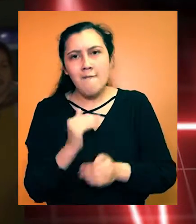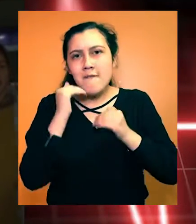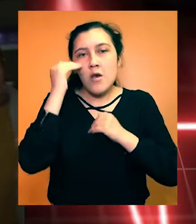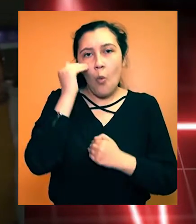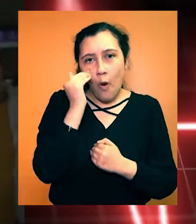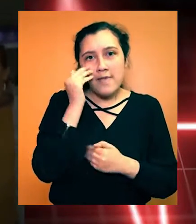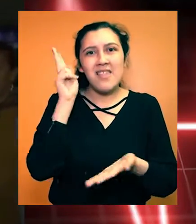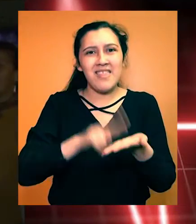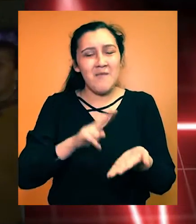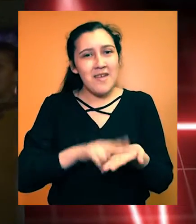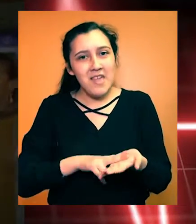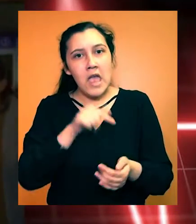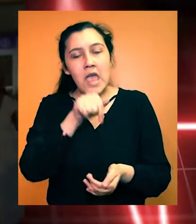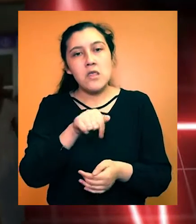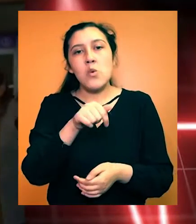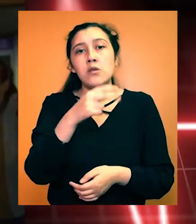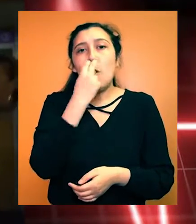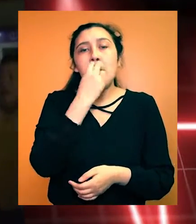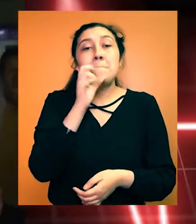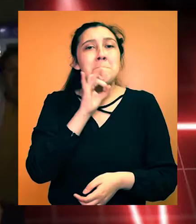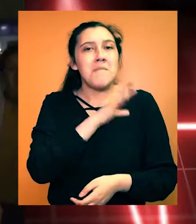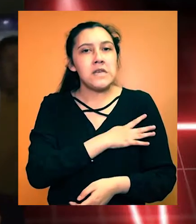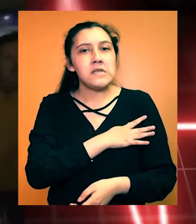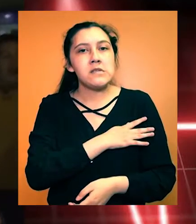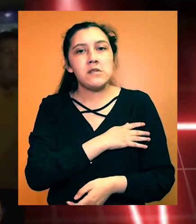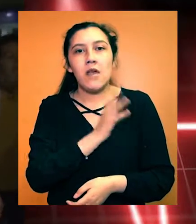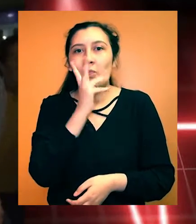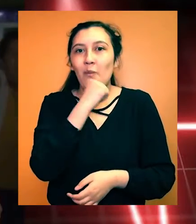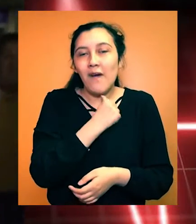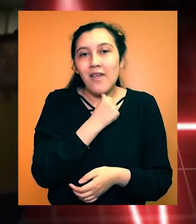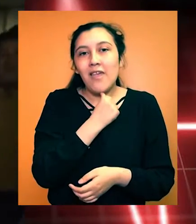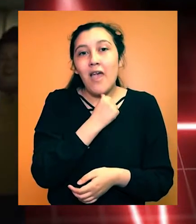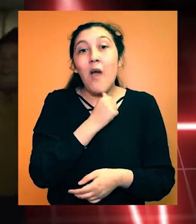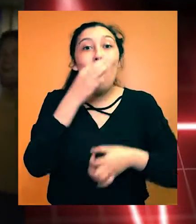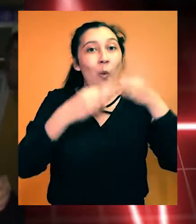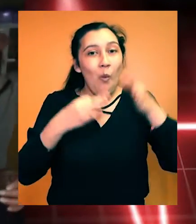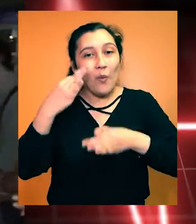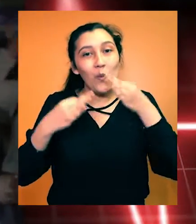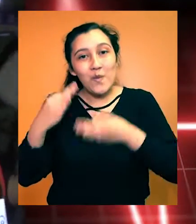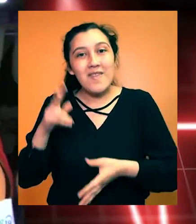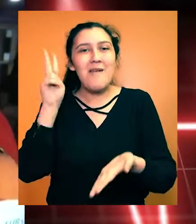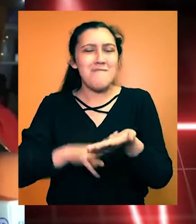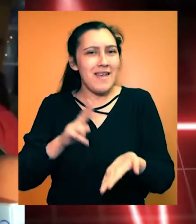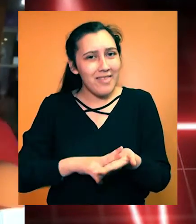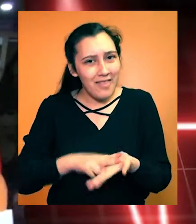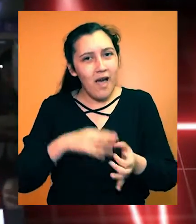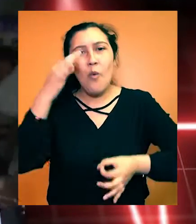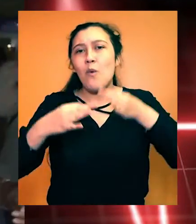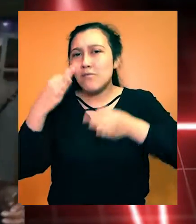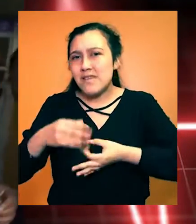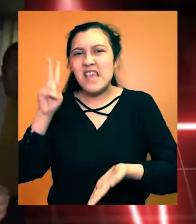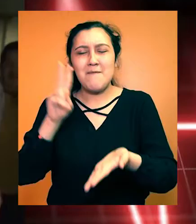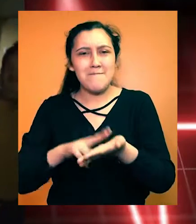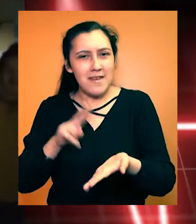vergüenza realmente! ¡Este es un país corrupto de mierda! ¡De verdad! ¡De verdad! ¡Justicia!